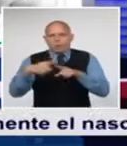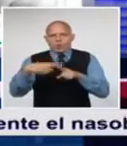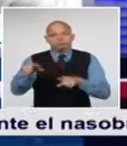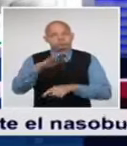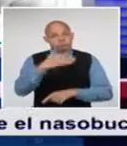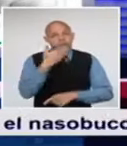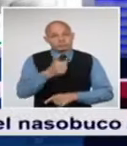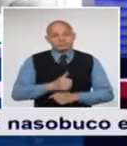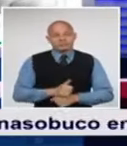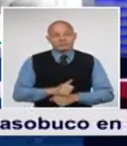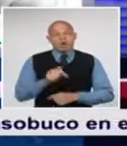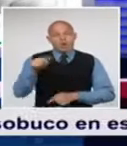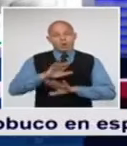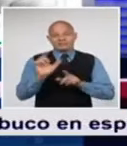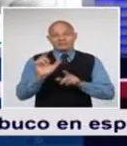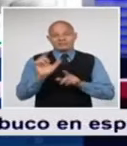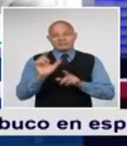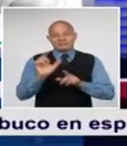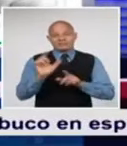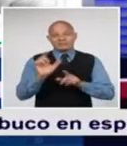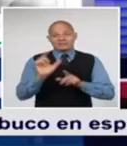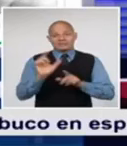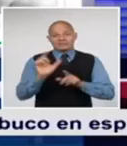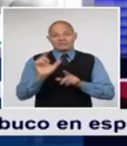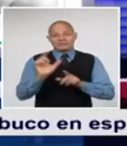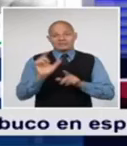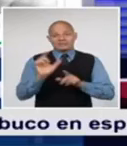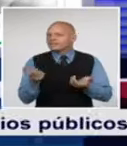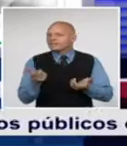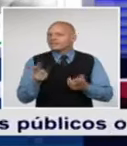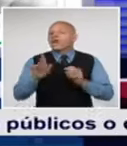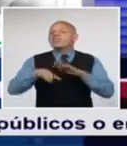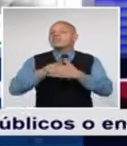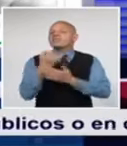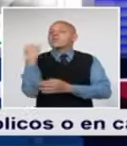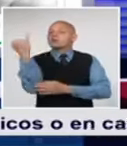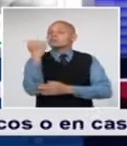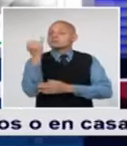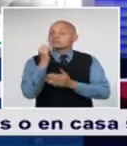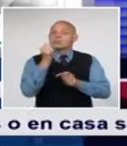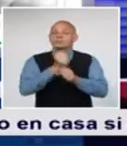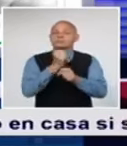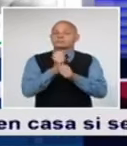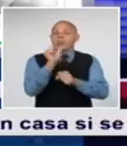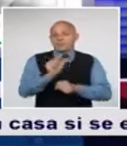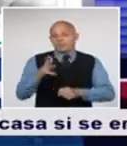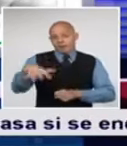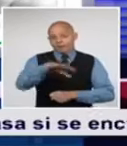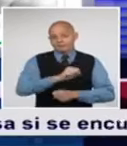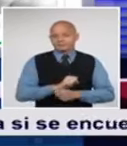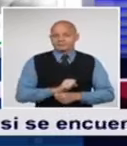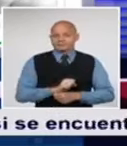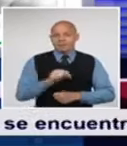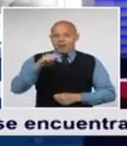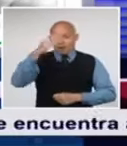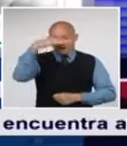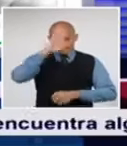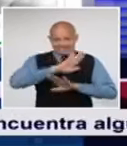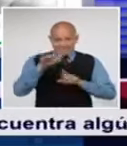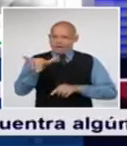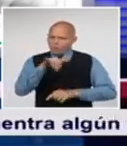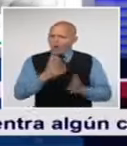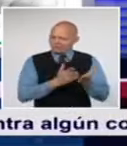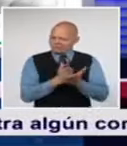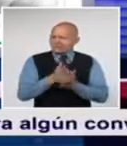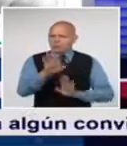de mayo, Día Internacional de los Trabajadores. Por supuesto, continúa Cuba en el enfrentamiento a la COVID-19,